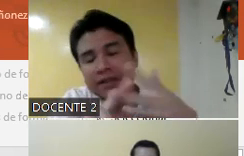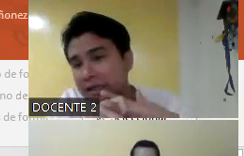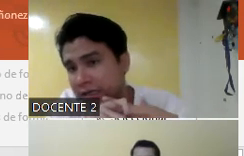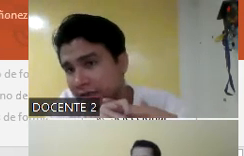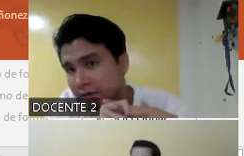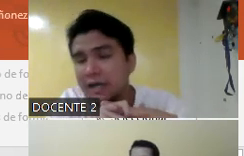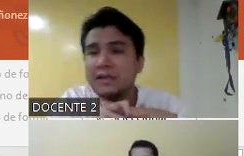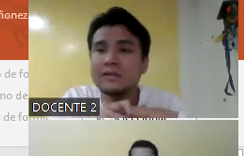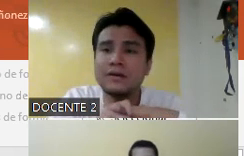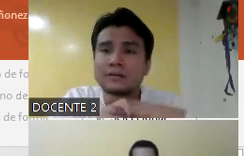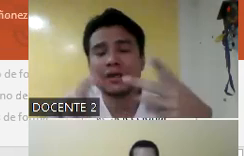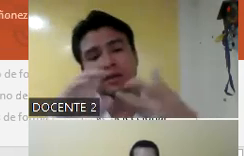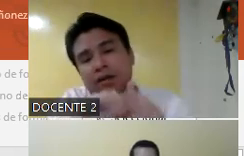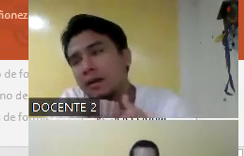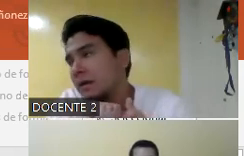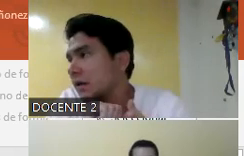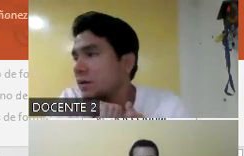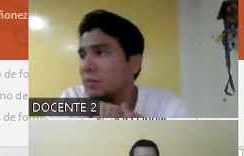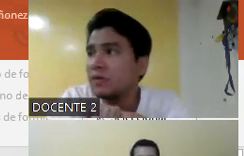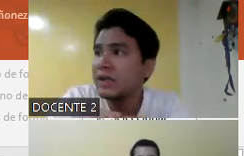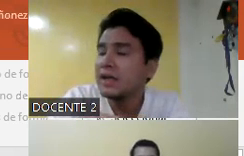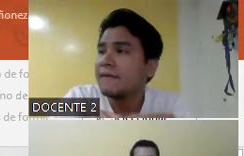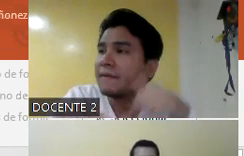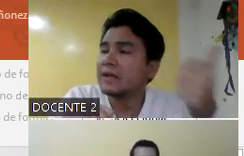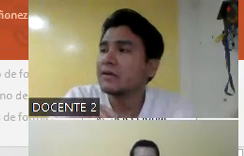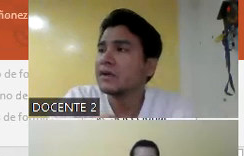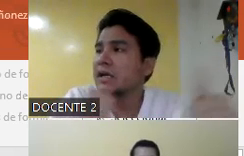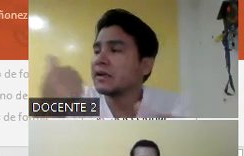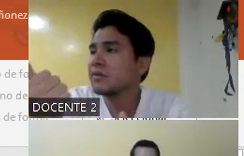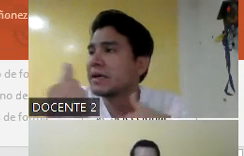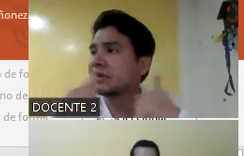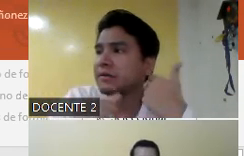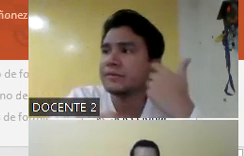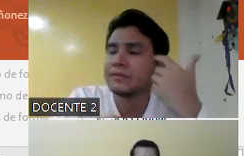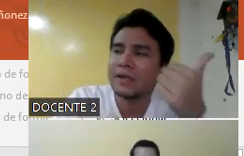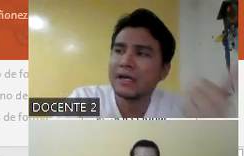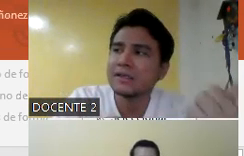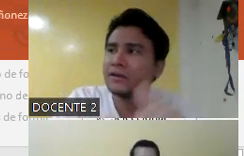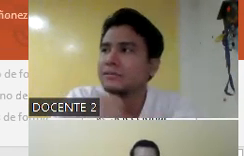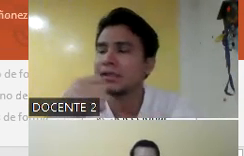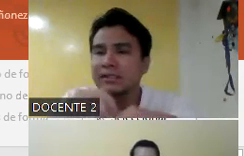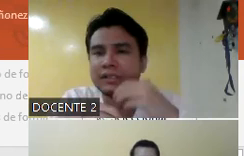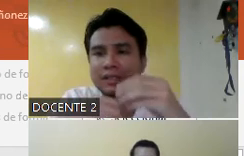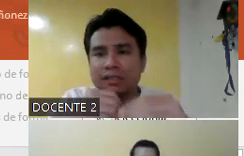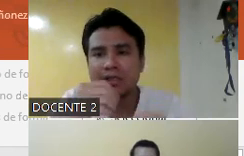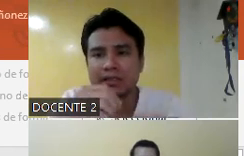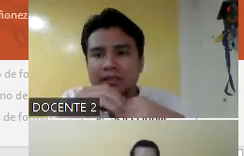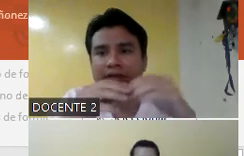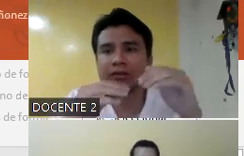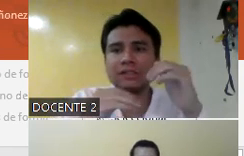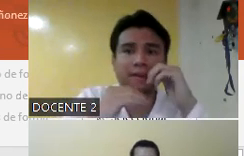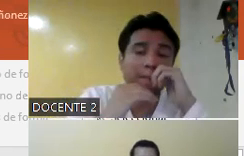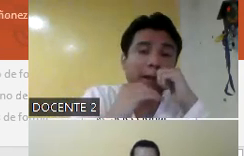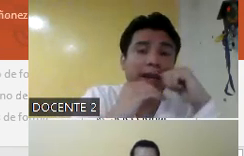tal. Fentanil, adicción. Morfina, daño renal, daño hepático, adicción, etcétera, etcétera,